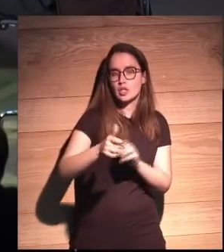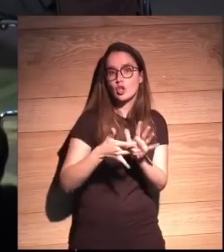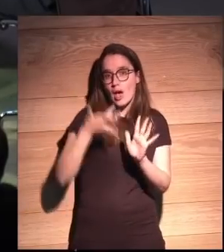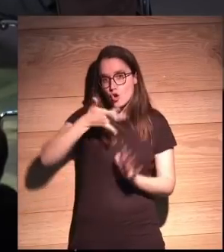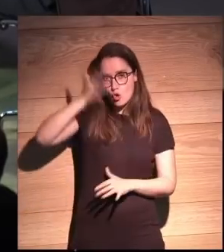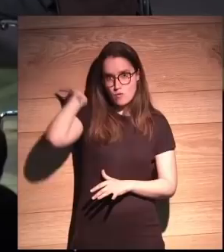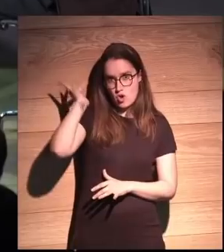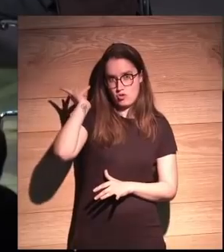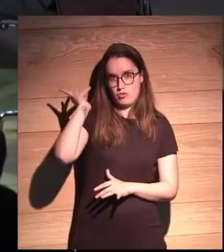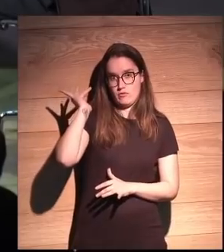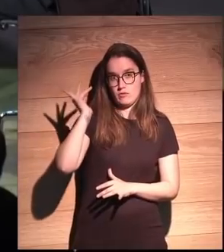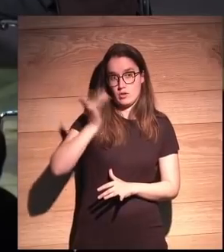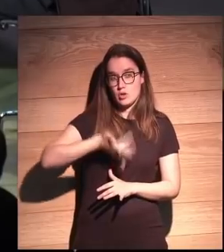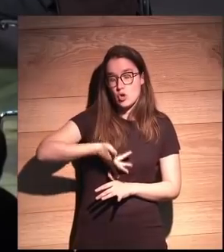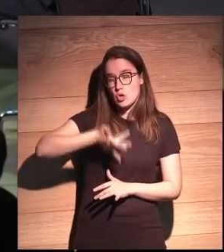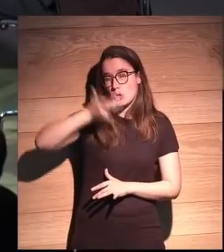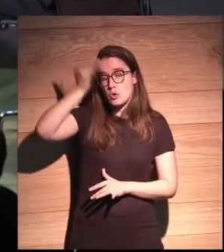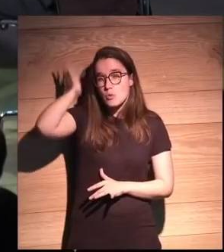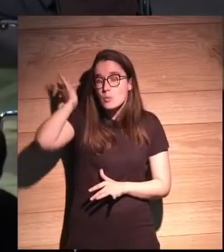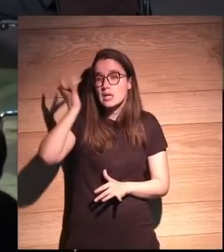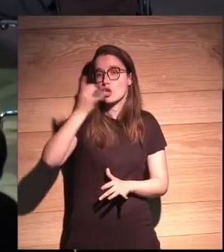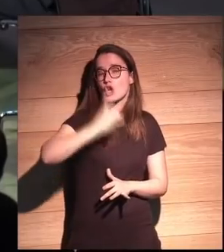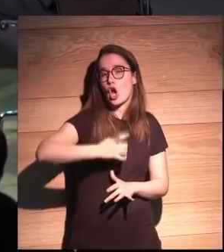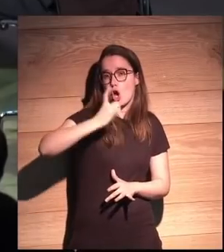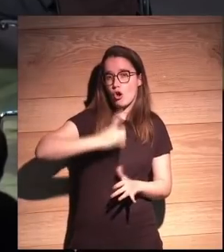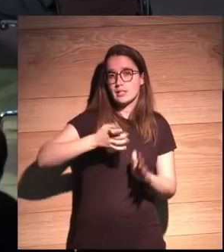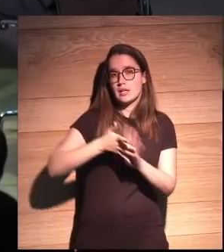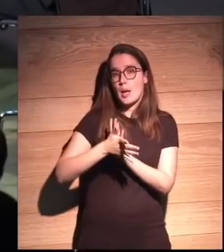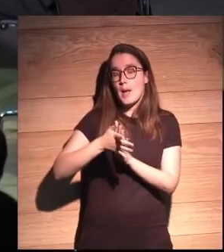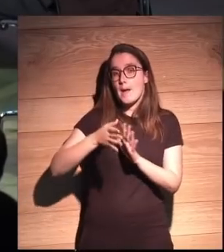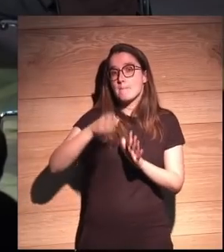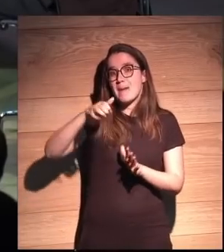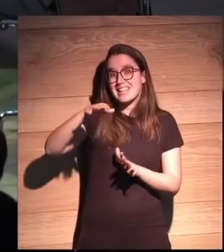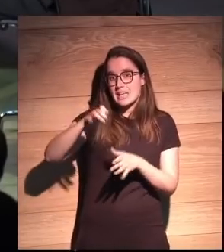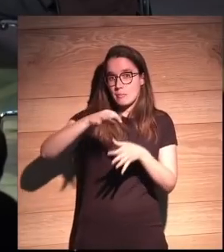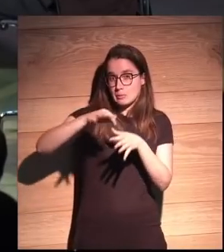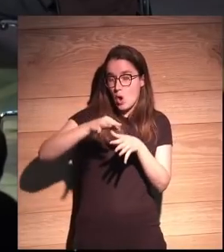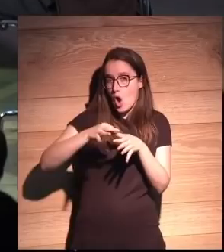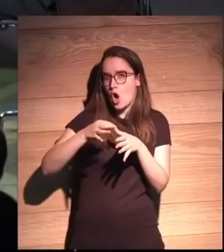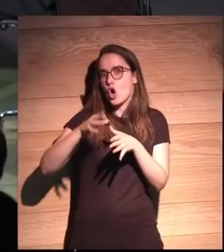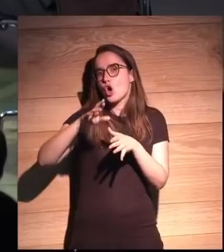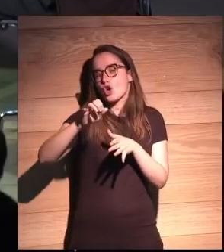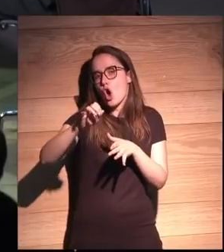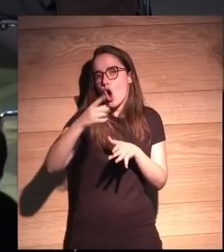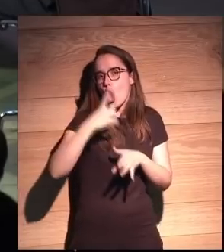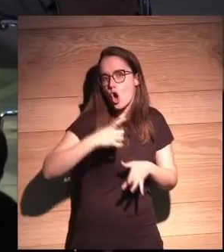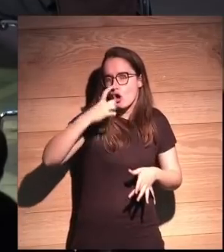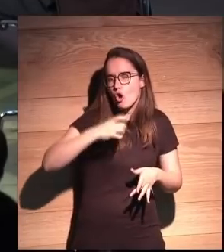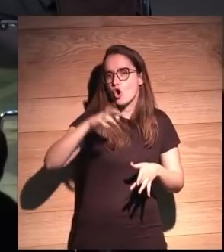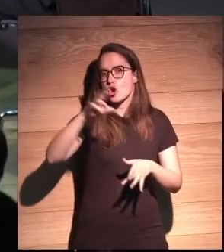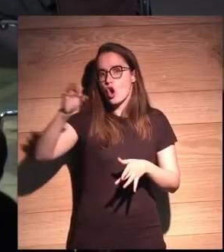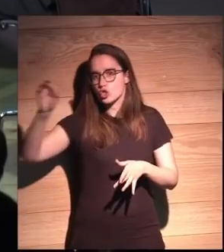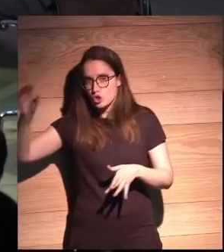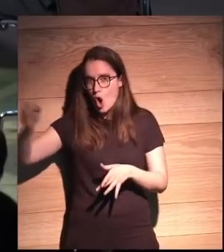rubio. Apenas había el rubicundo Apolo, rojizo. El Martini es roso. A partir de ruber tenemos rusus,